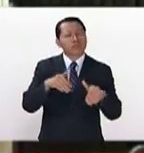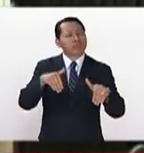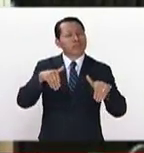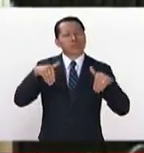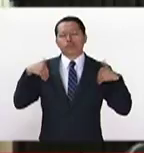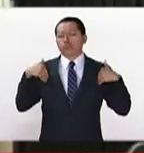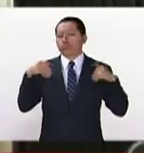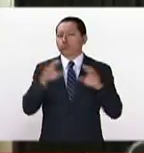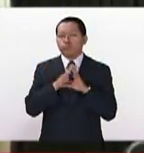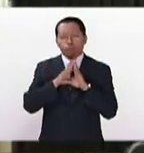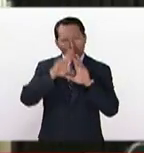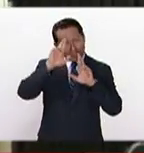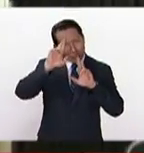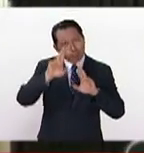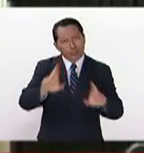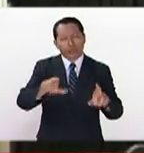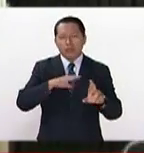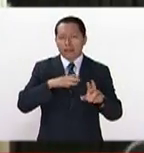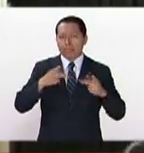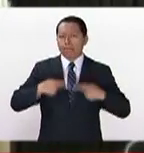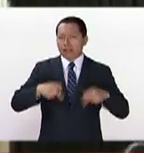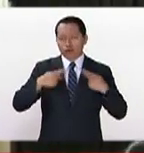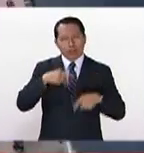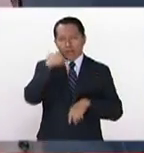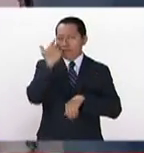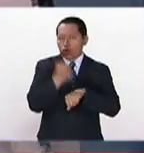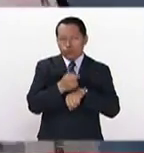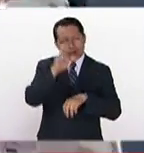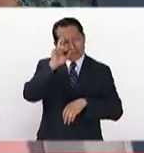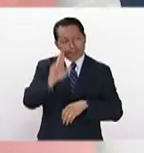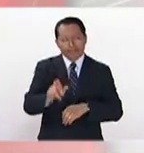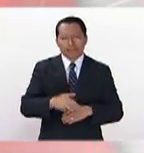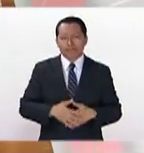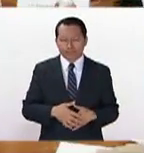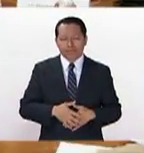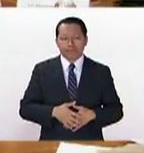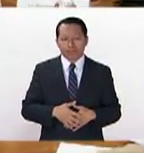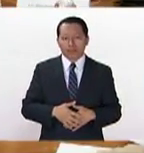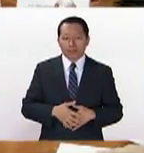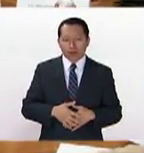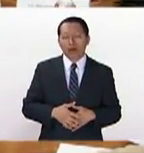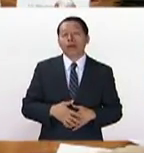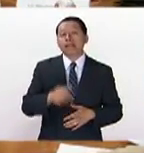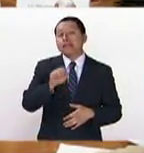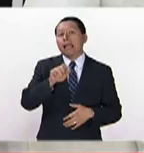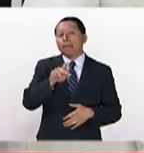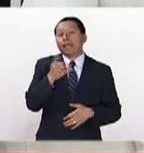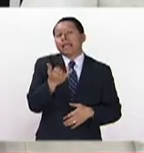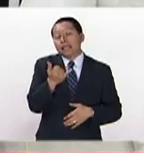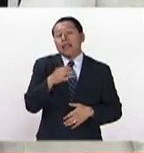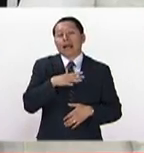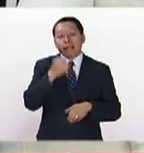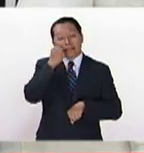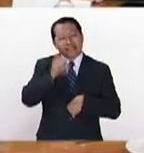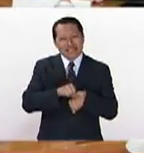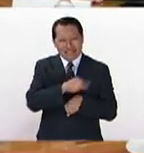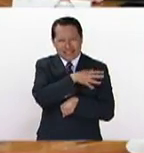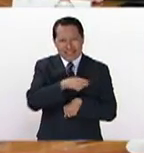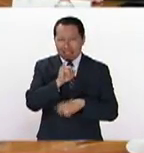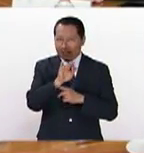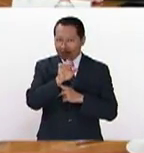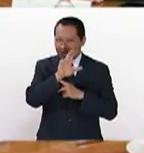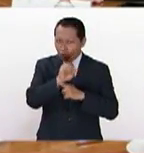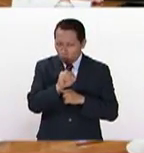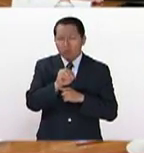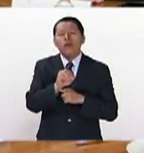proceso electoral y respetará la voluntad de los mexicanos. La CEP y la Secretaría General